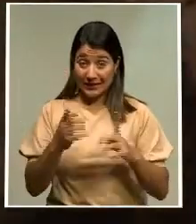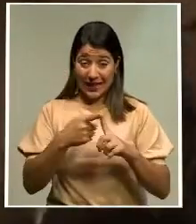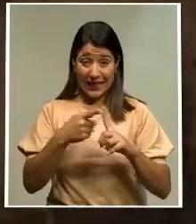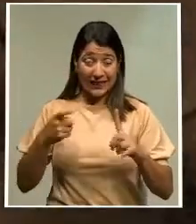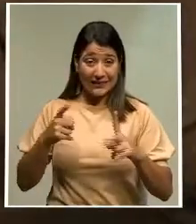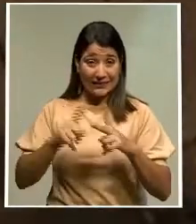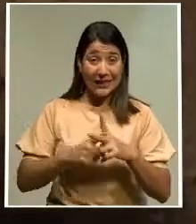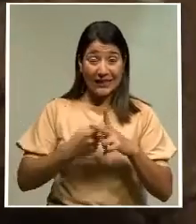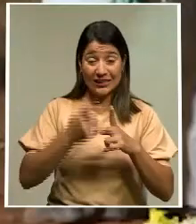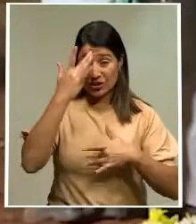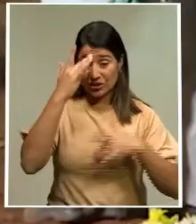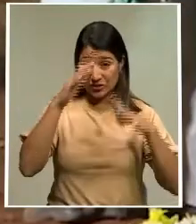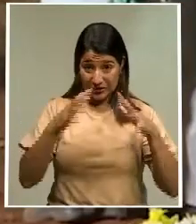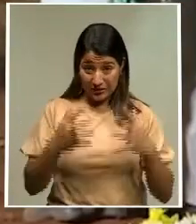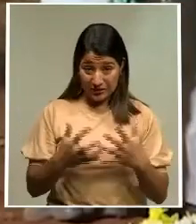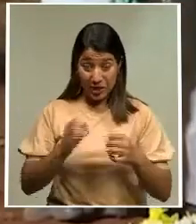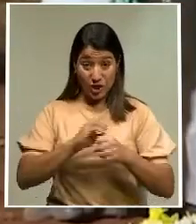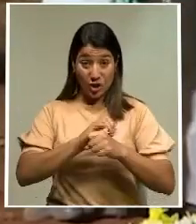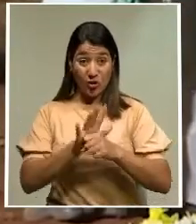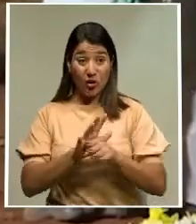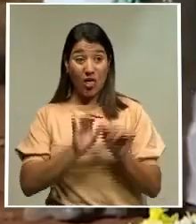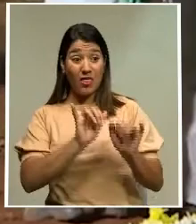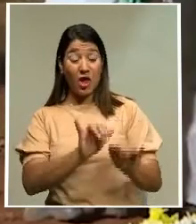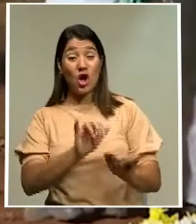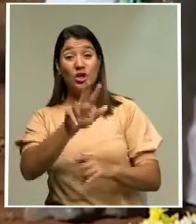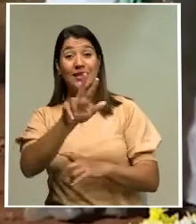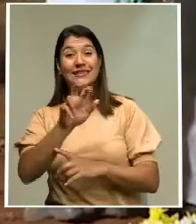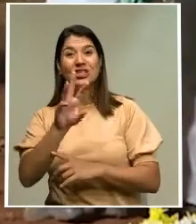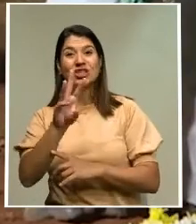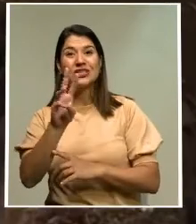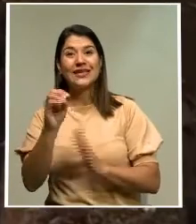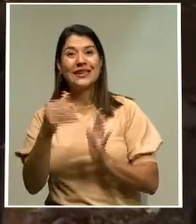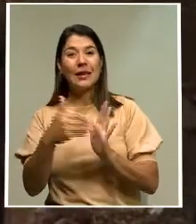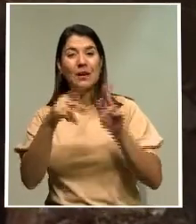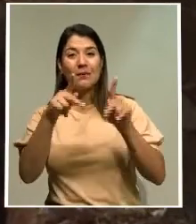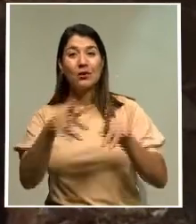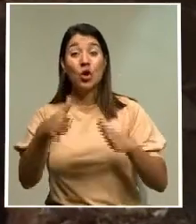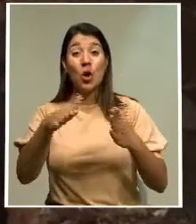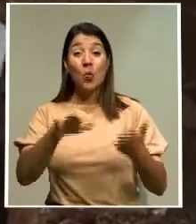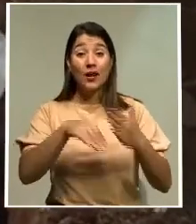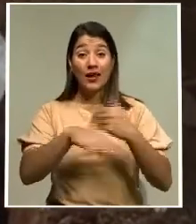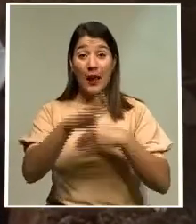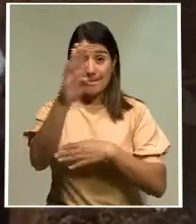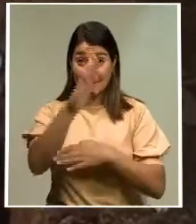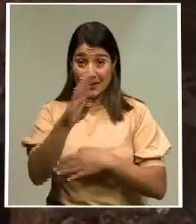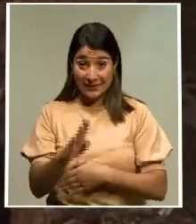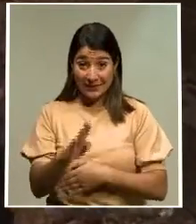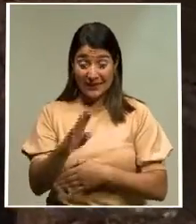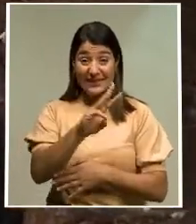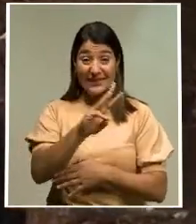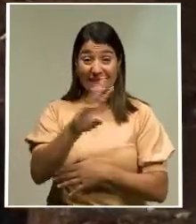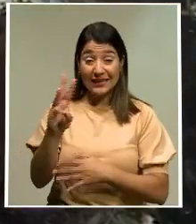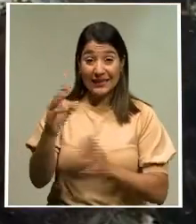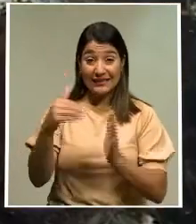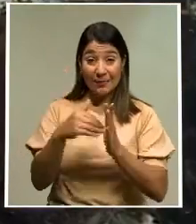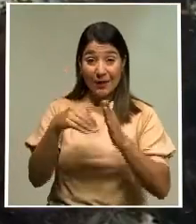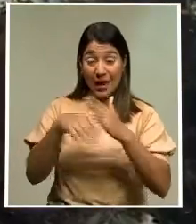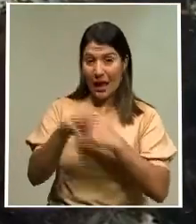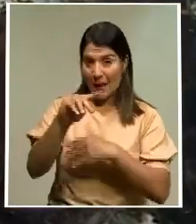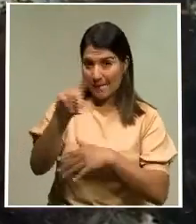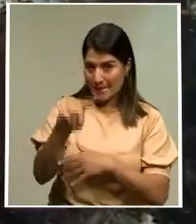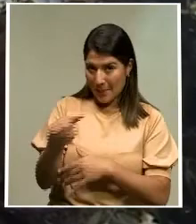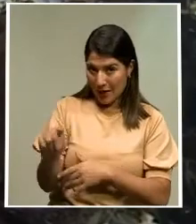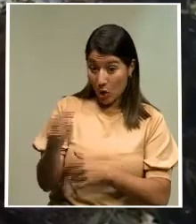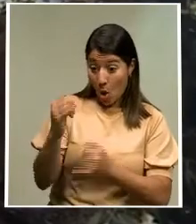el coronavirus dejó más de 360.000 fallecidos en Brasil, 66.000 de ellos solo en el mes de marzo. En la